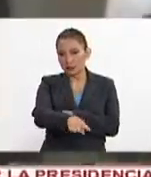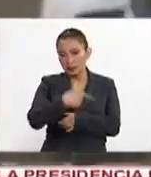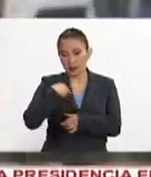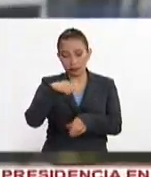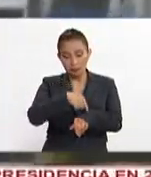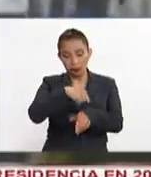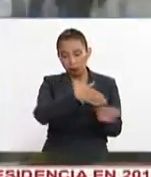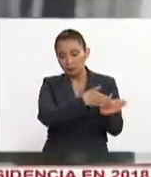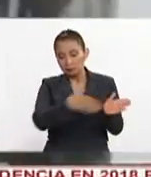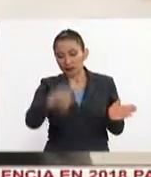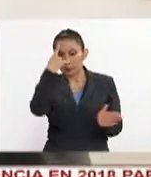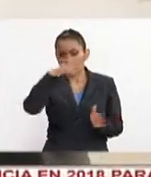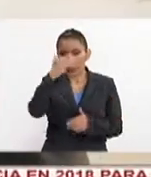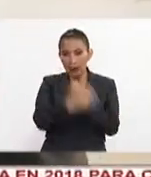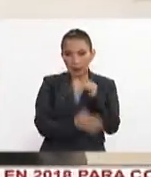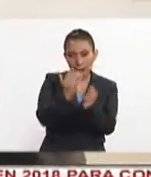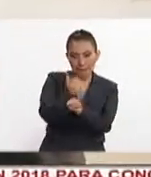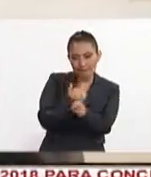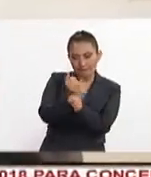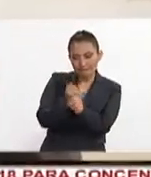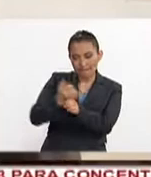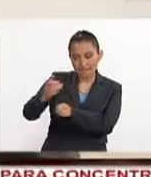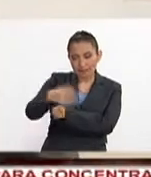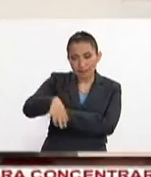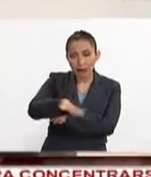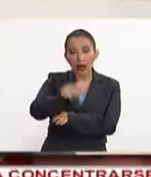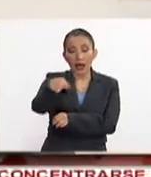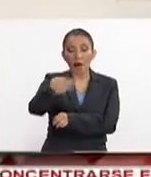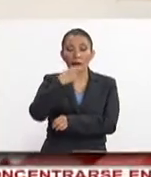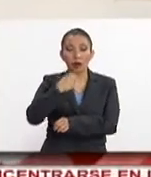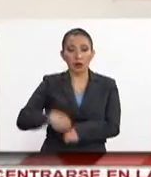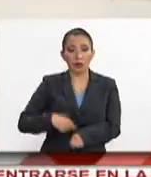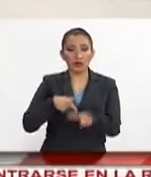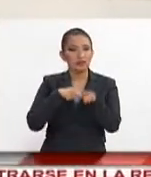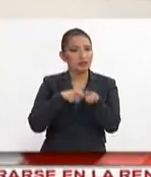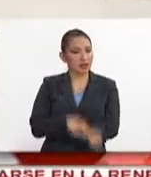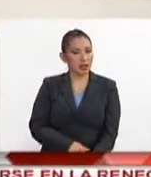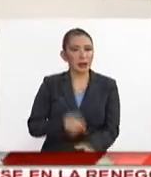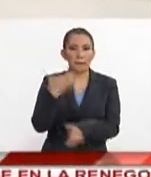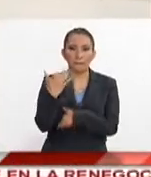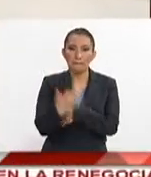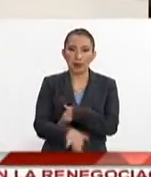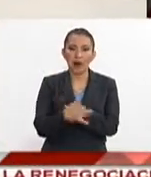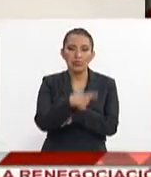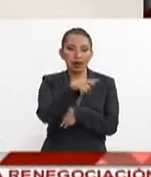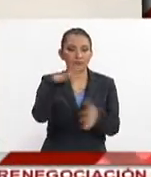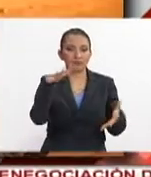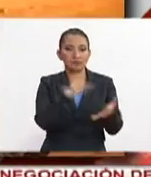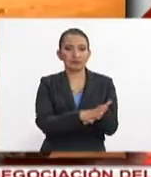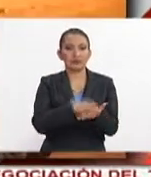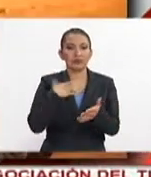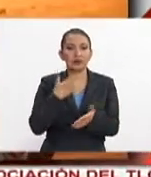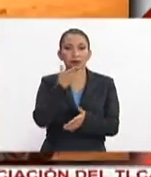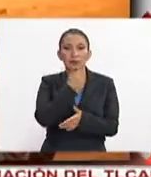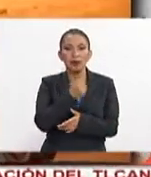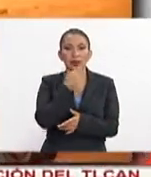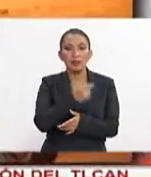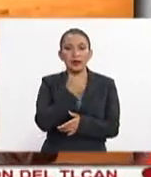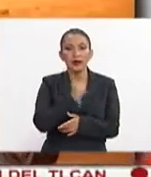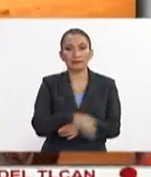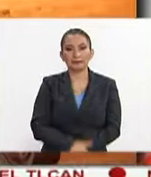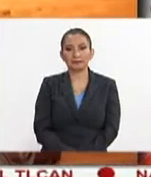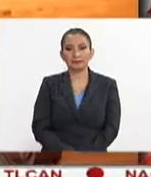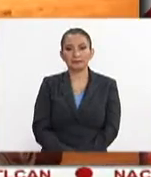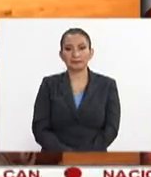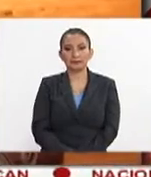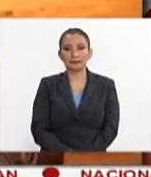plazo fijado para el cierre de la investigación. El imputado continuará, mientras tanto, internado en el Centro Varonil de